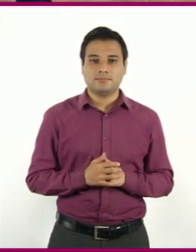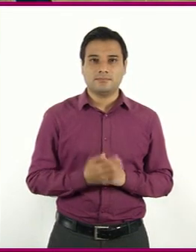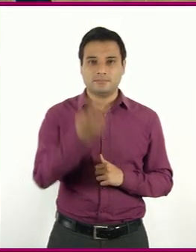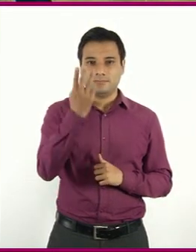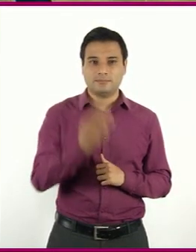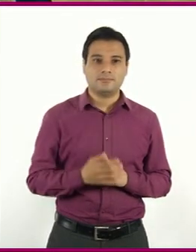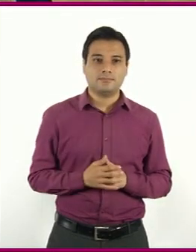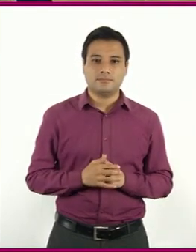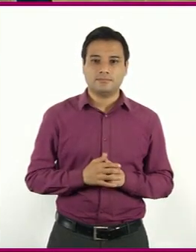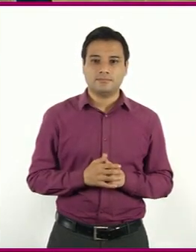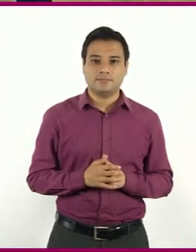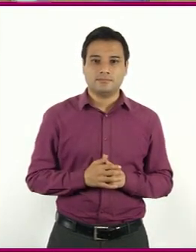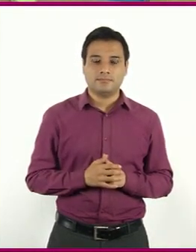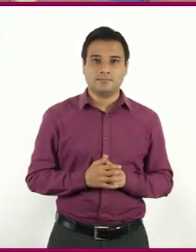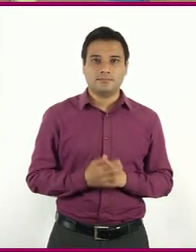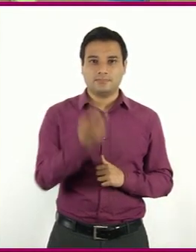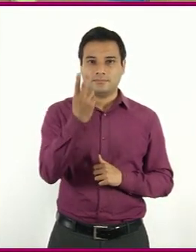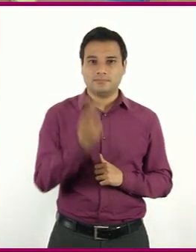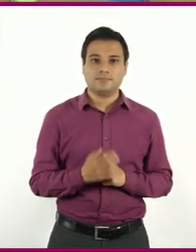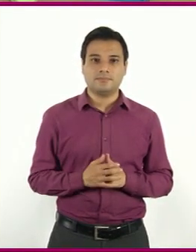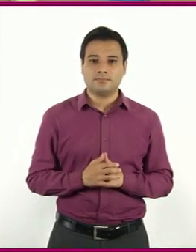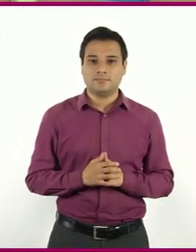Tres. Dos.